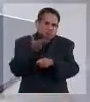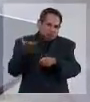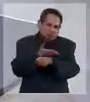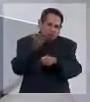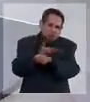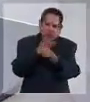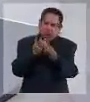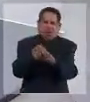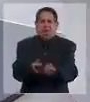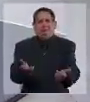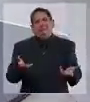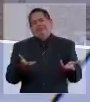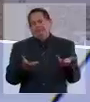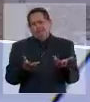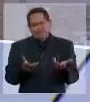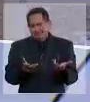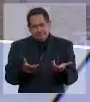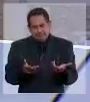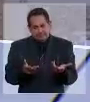se